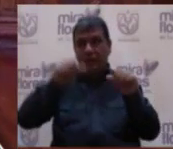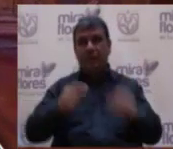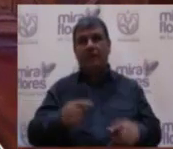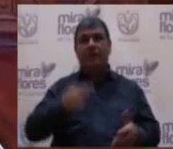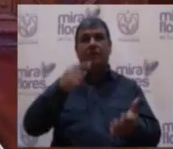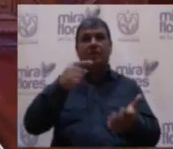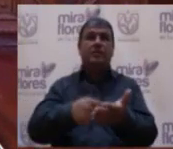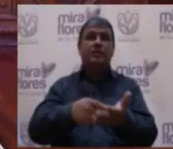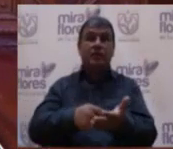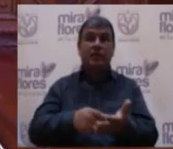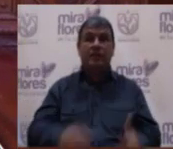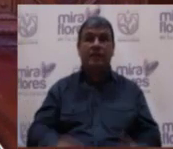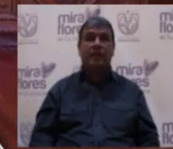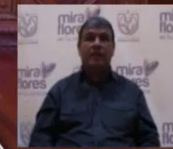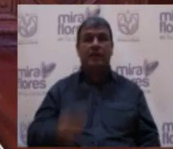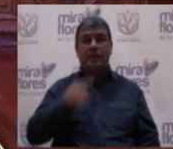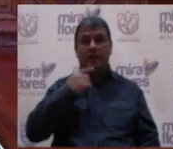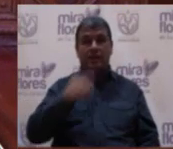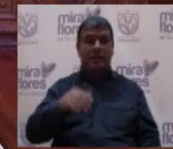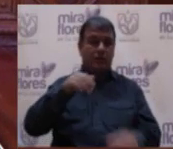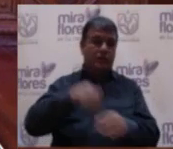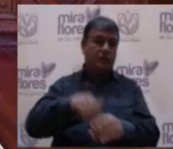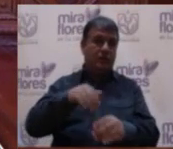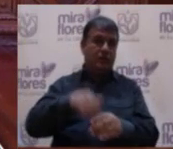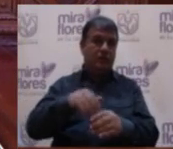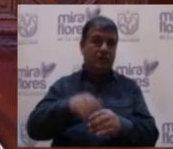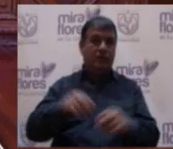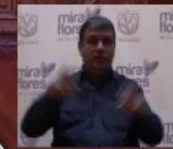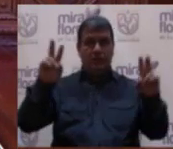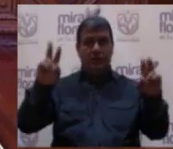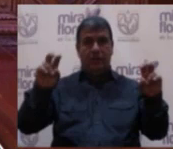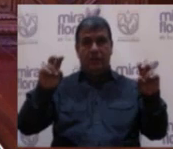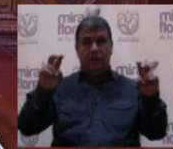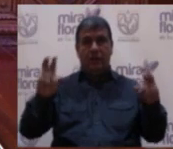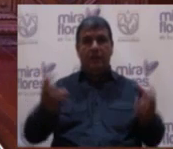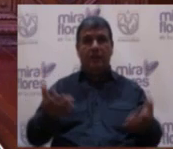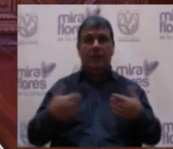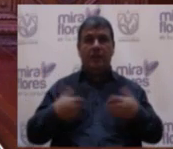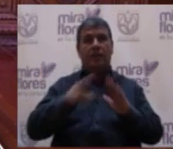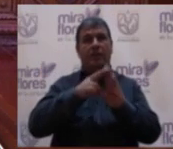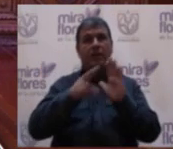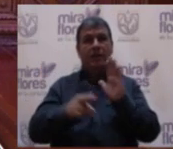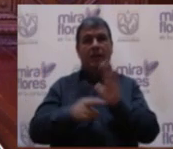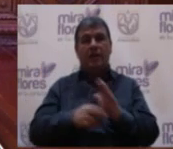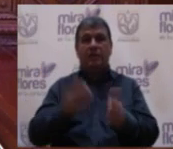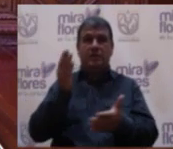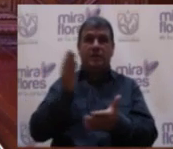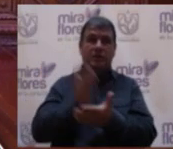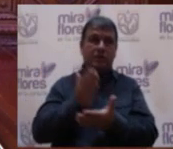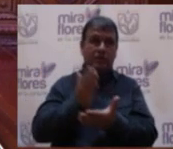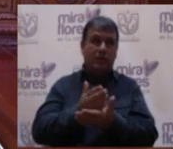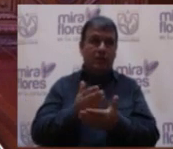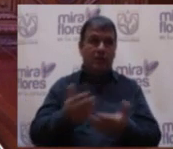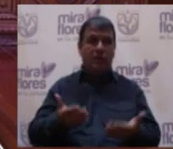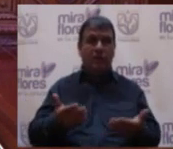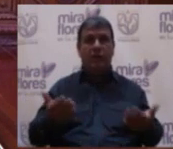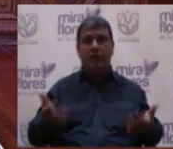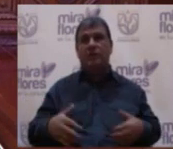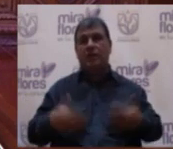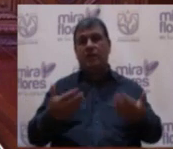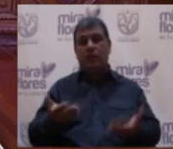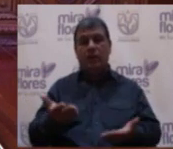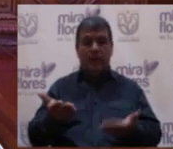menciona. Estamos votando no un tema de generar un reglamento de sanciones o de cosas que